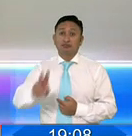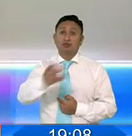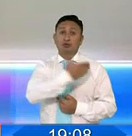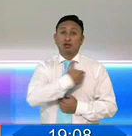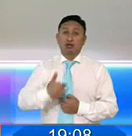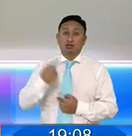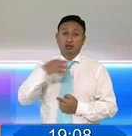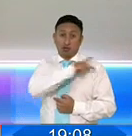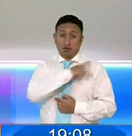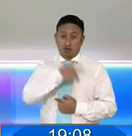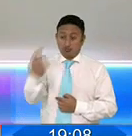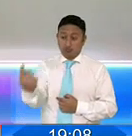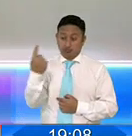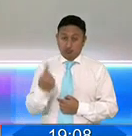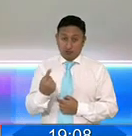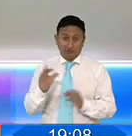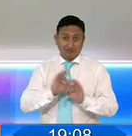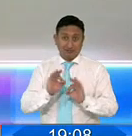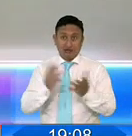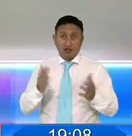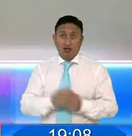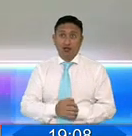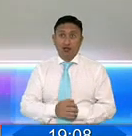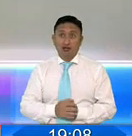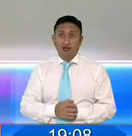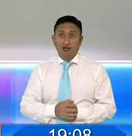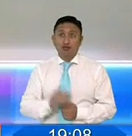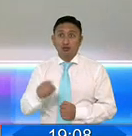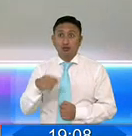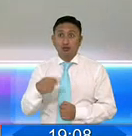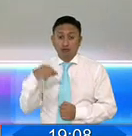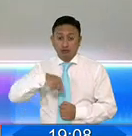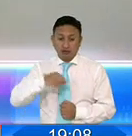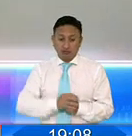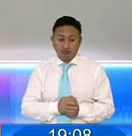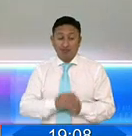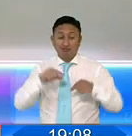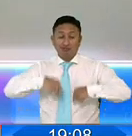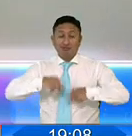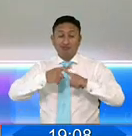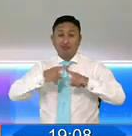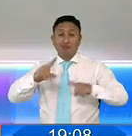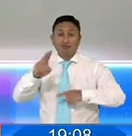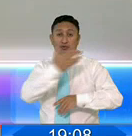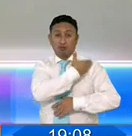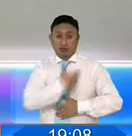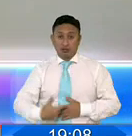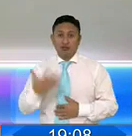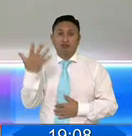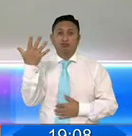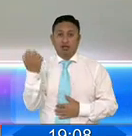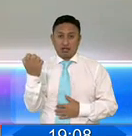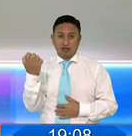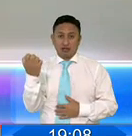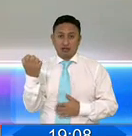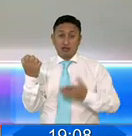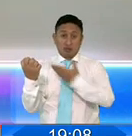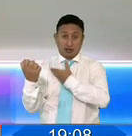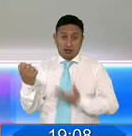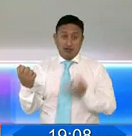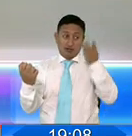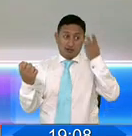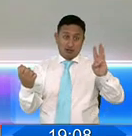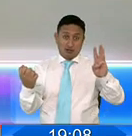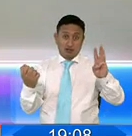vicepresidente, por eso les había dado el número, y que solo son 15 los precandidatos a la vicepresidencia que ha cumplido con el